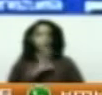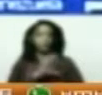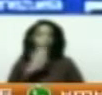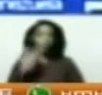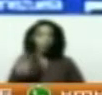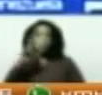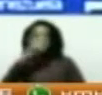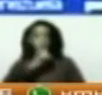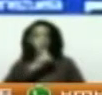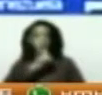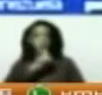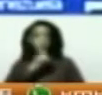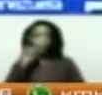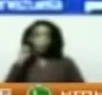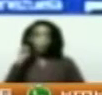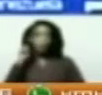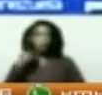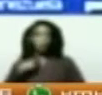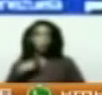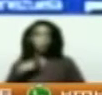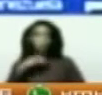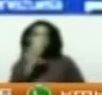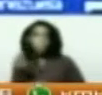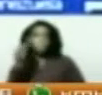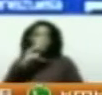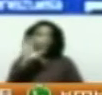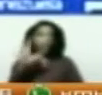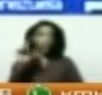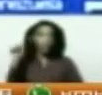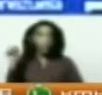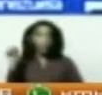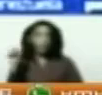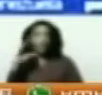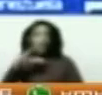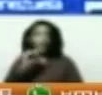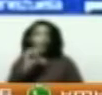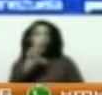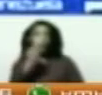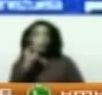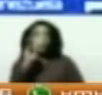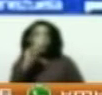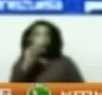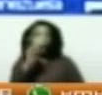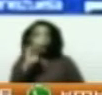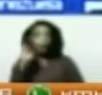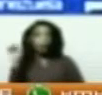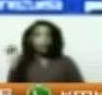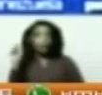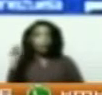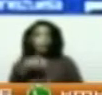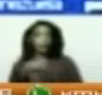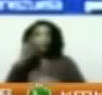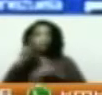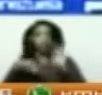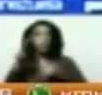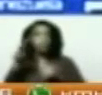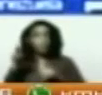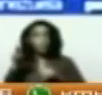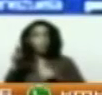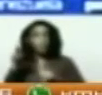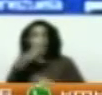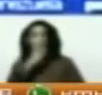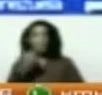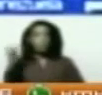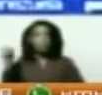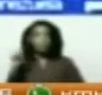años le llevó 5 de caurimare y llegó el 12 de diciembre los primeros siete casos de omicron en